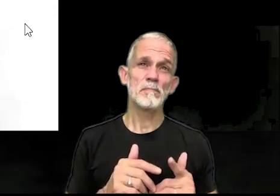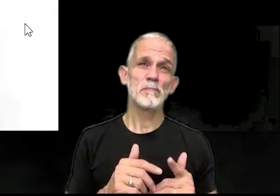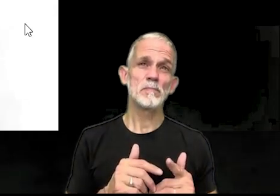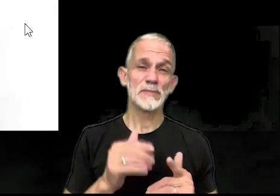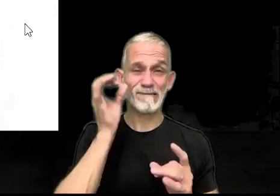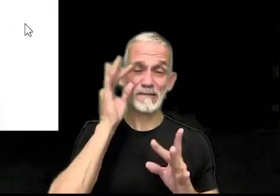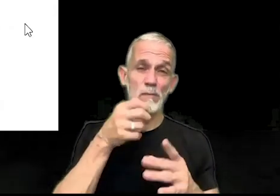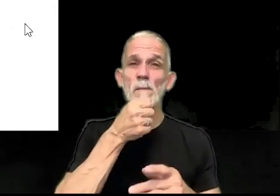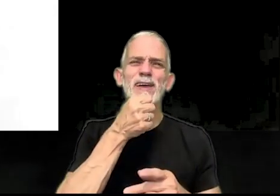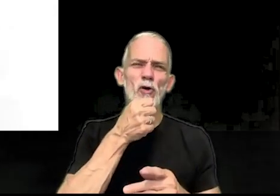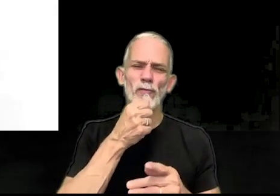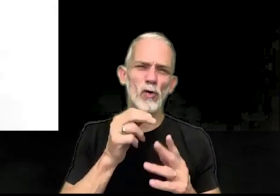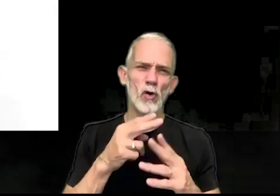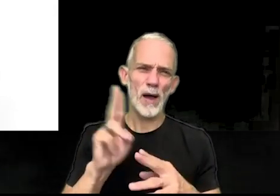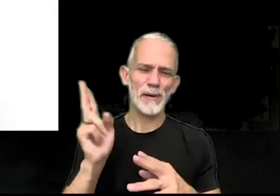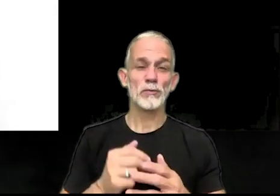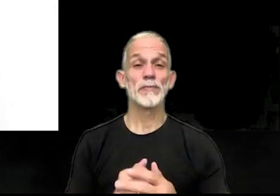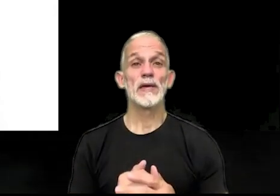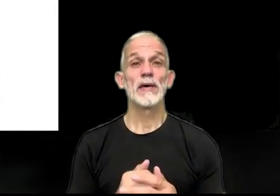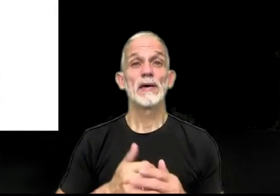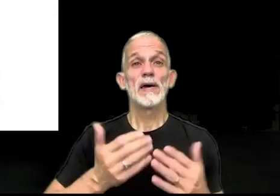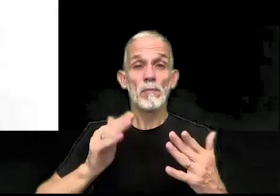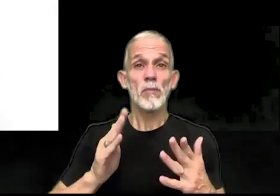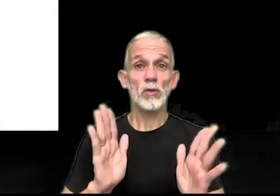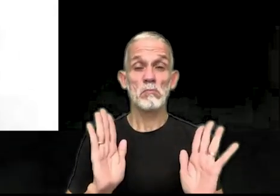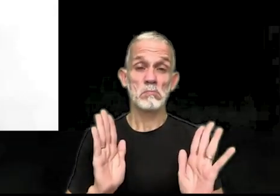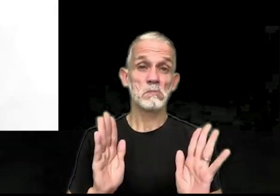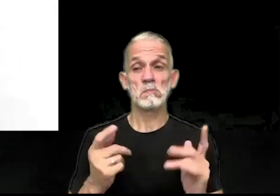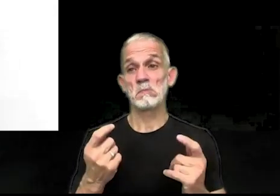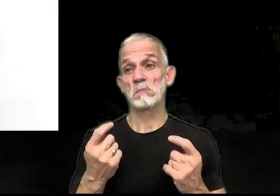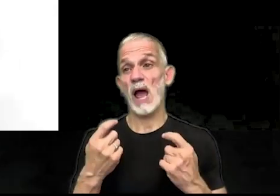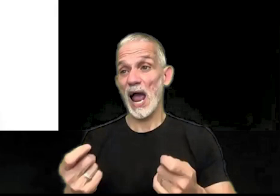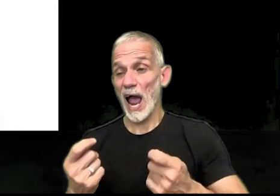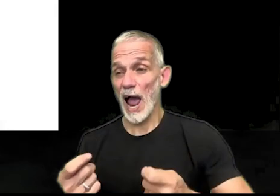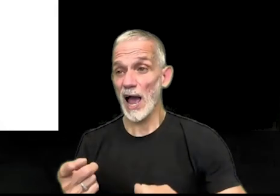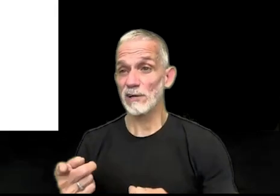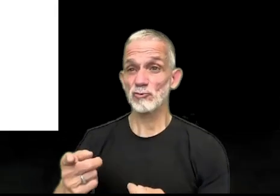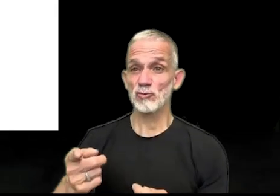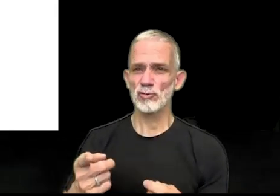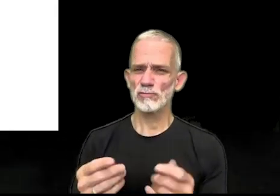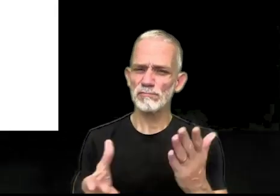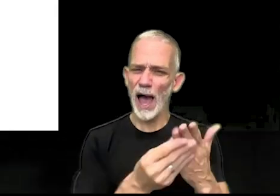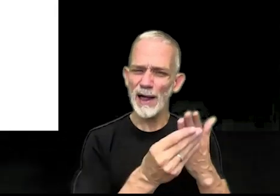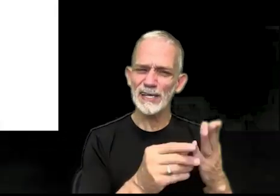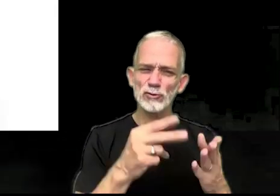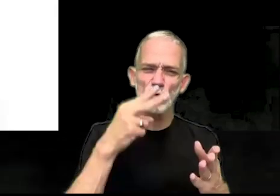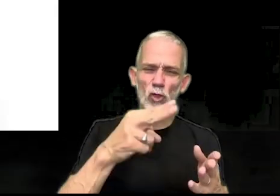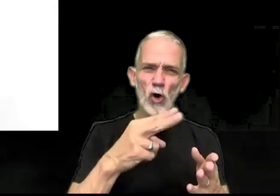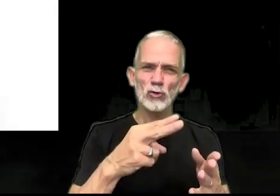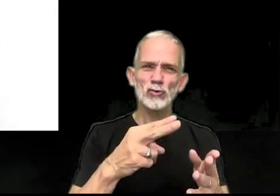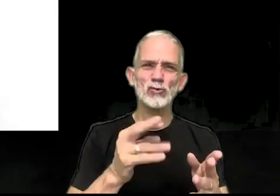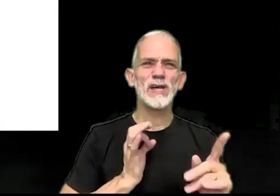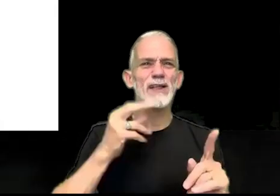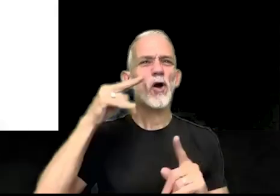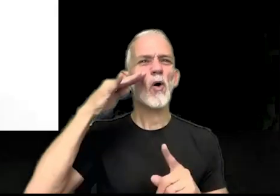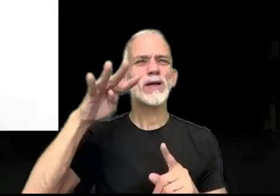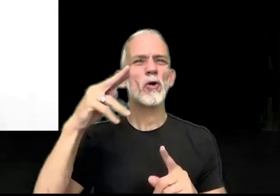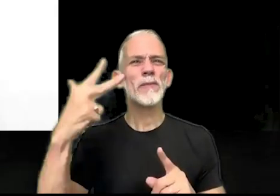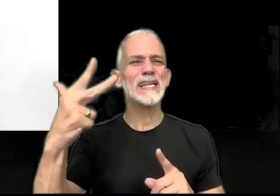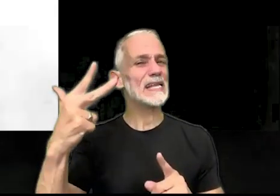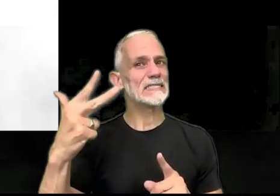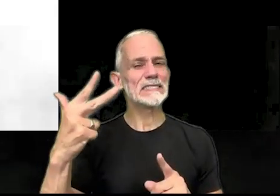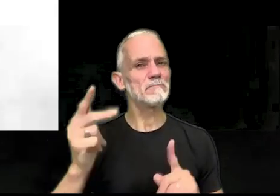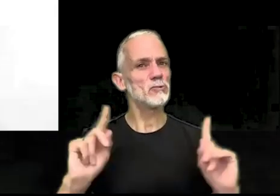perfectamente, perdón, tomarse erogaciones que el anexo 2 de la 4003 no se los